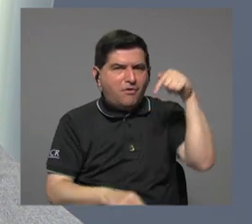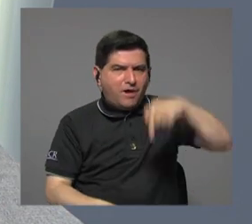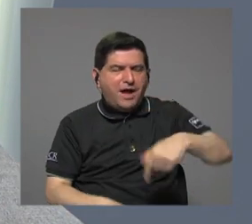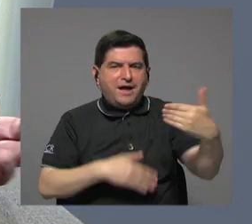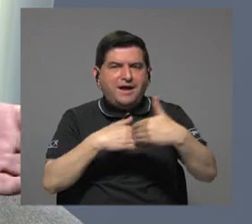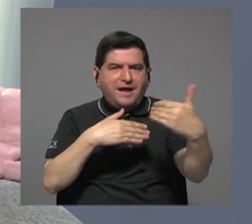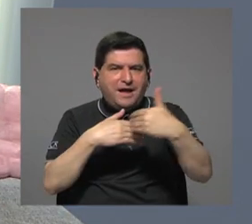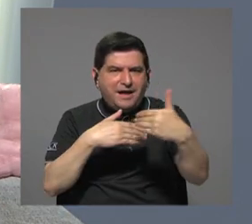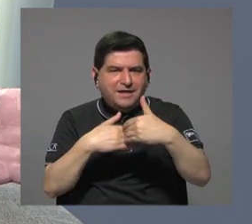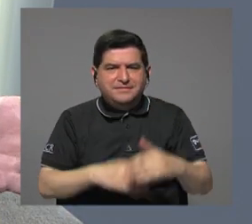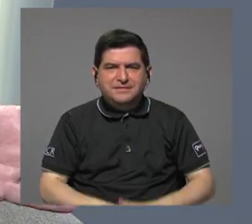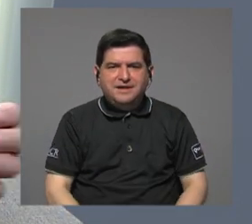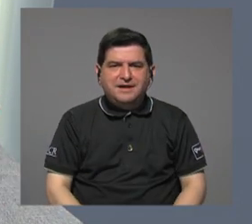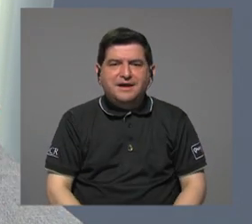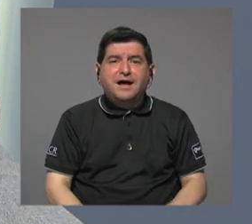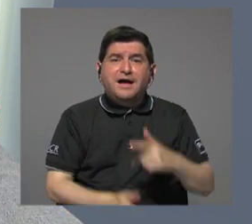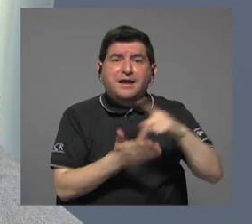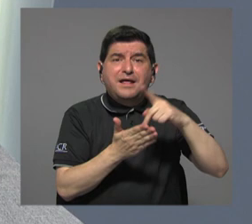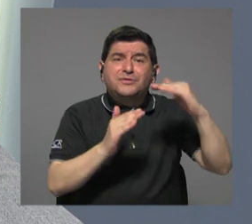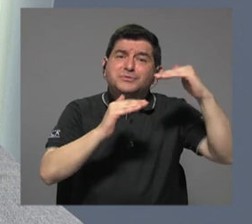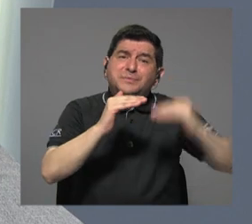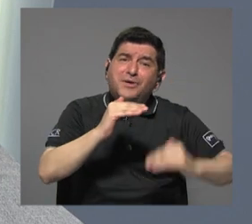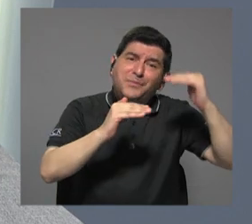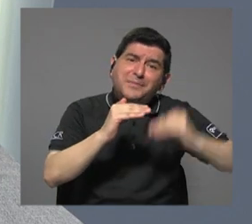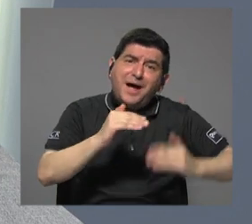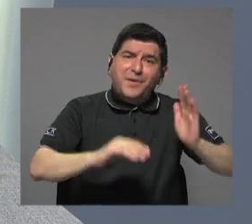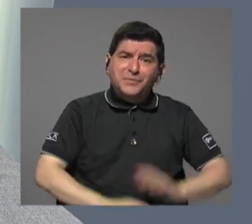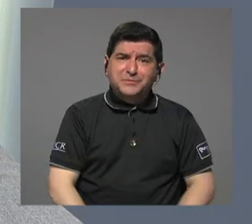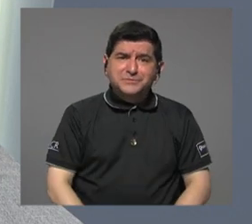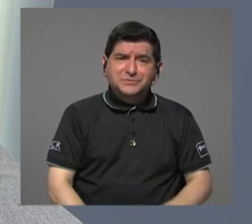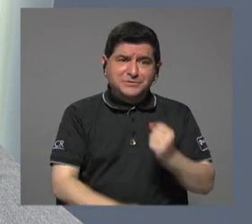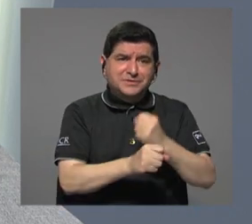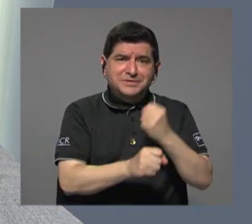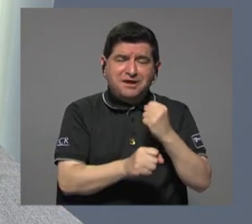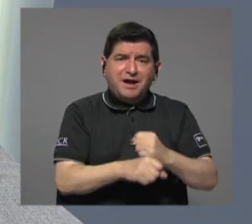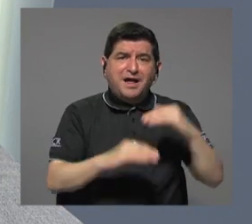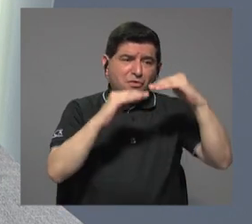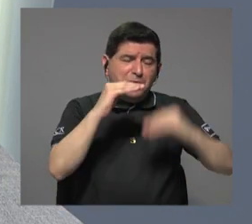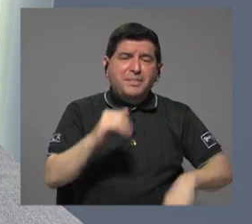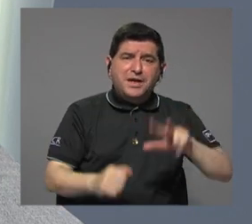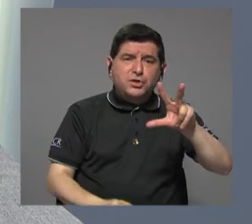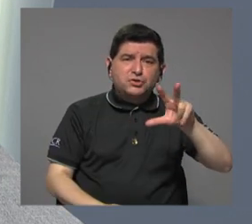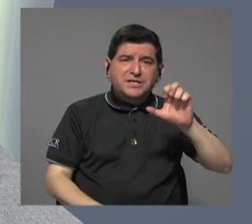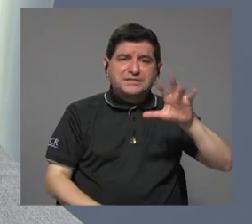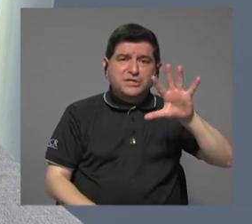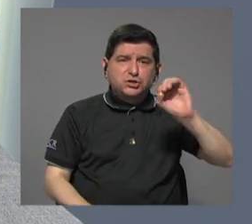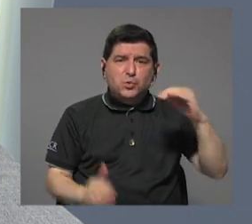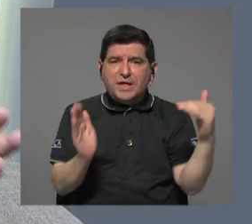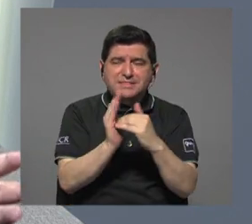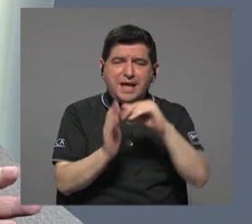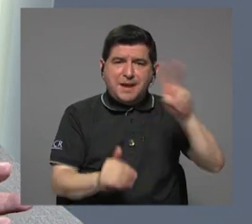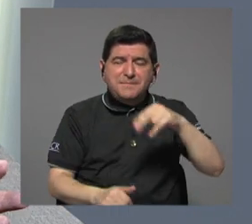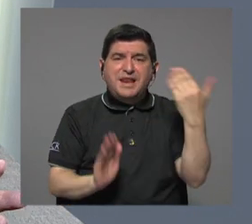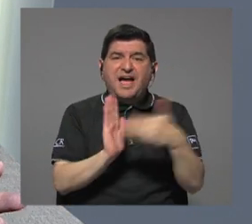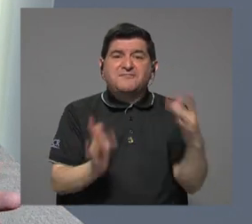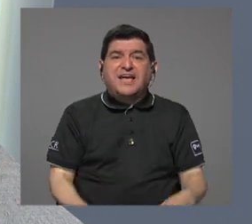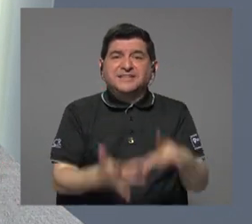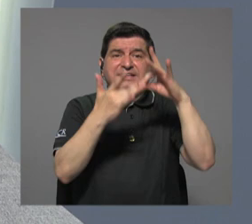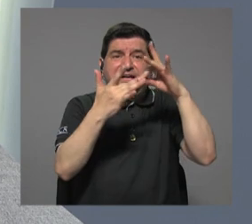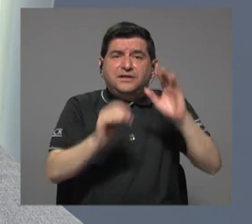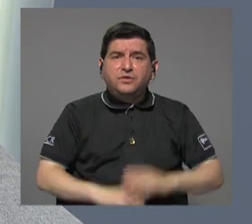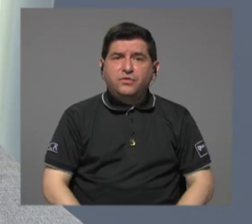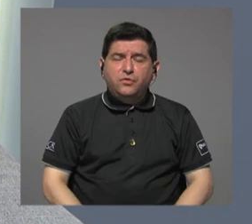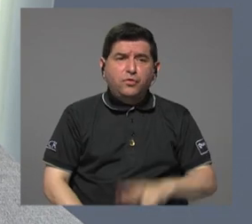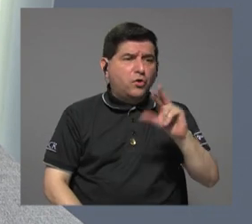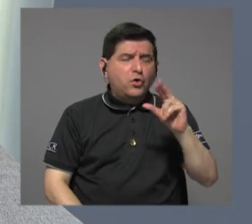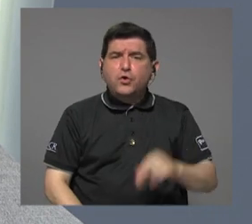atacando los salarios más bajos se ha limpiado al público que gana menos de 350 mil colones es el más afectado aquí